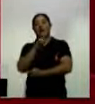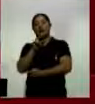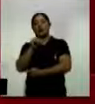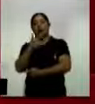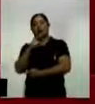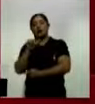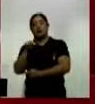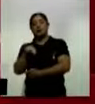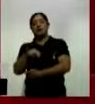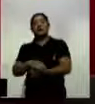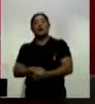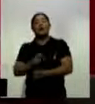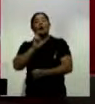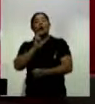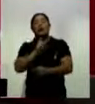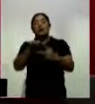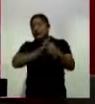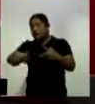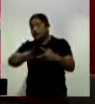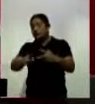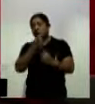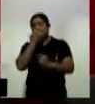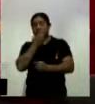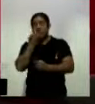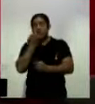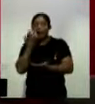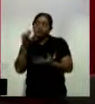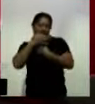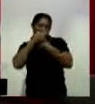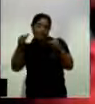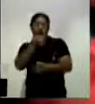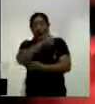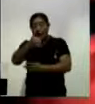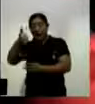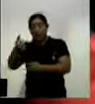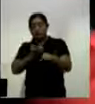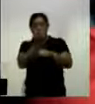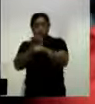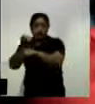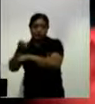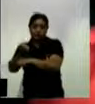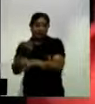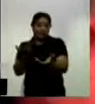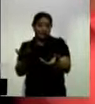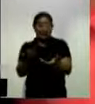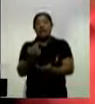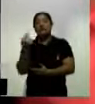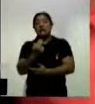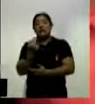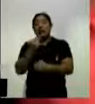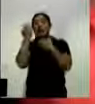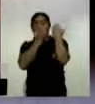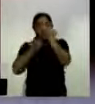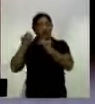se realizará cuando el semáforo de control de la pandemia del COVID-19 esté en verde. Precisó que será necesario realizar una